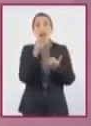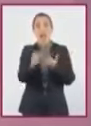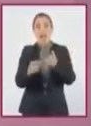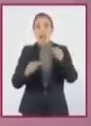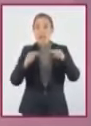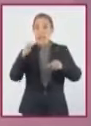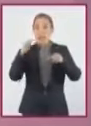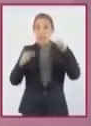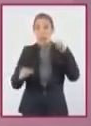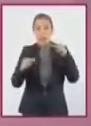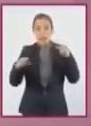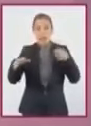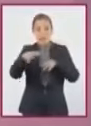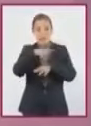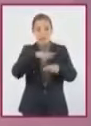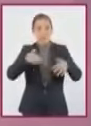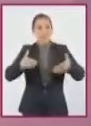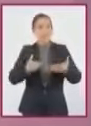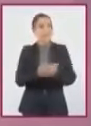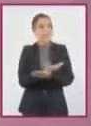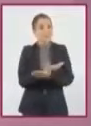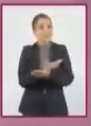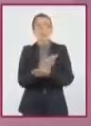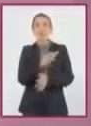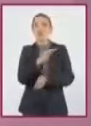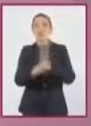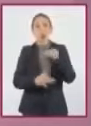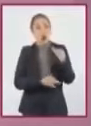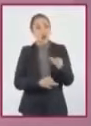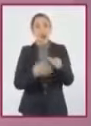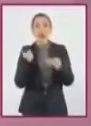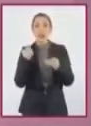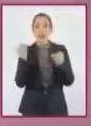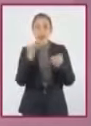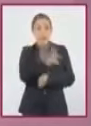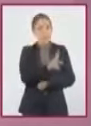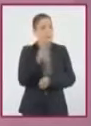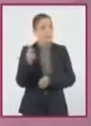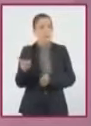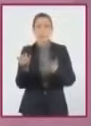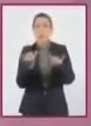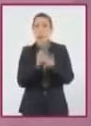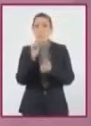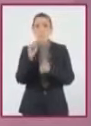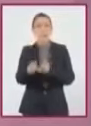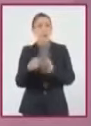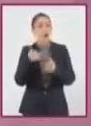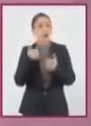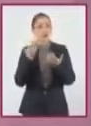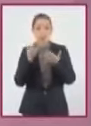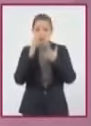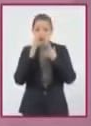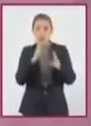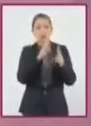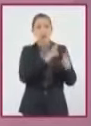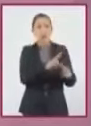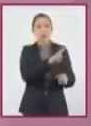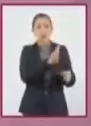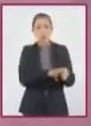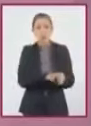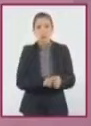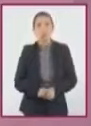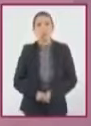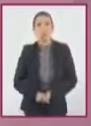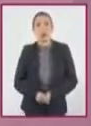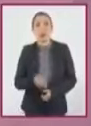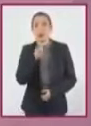rango, revueltamente nacidas, a todas e idénticas ventajas de la naturaleza, y al uso de